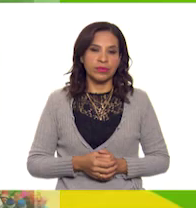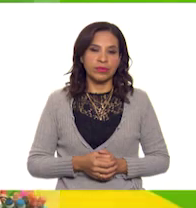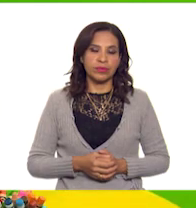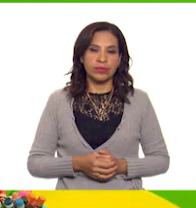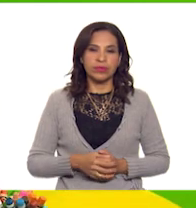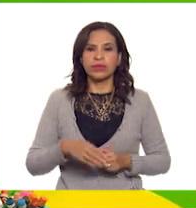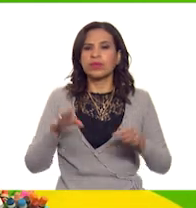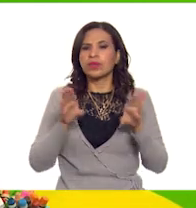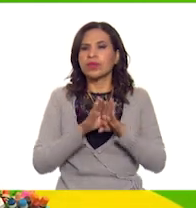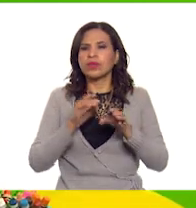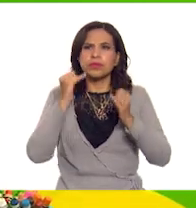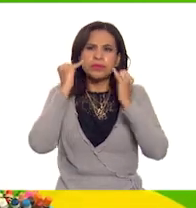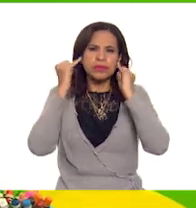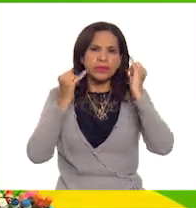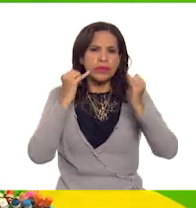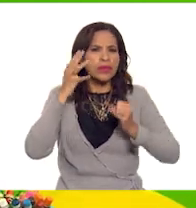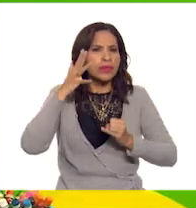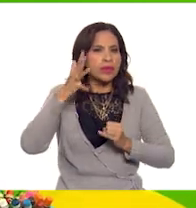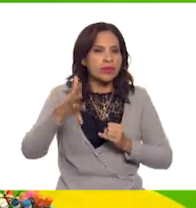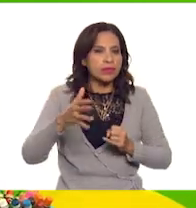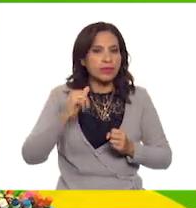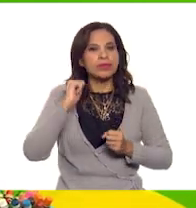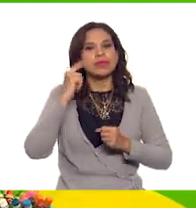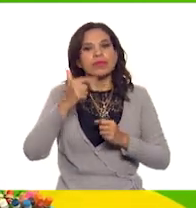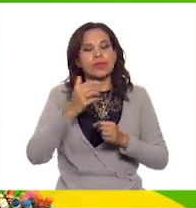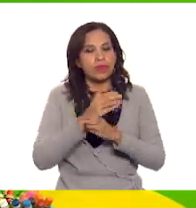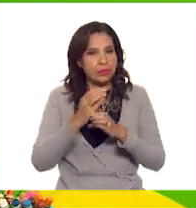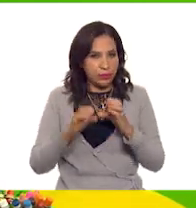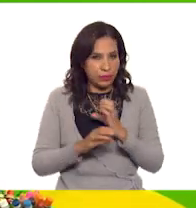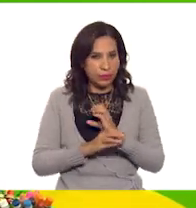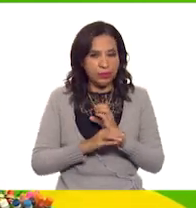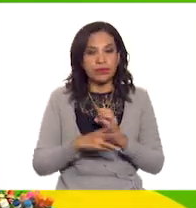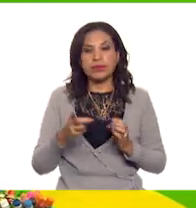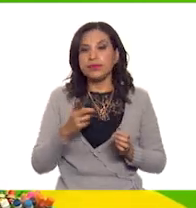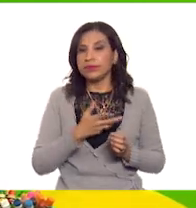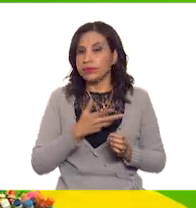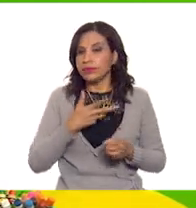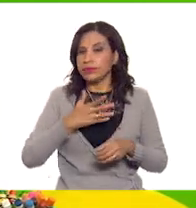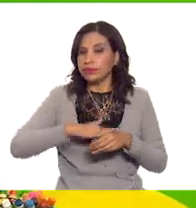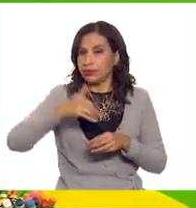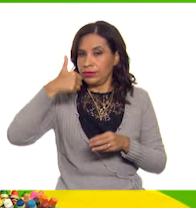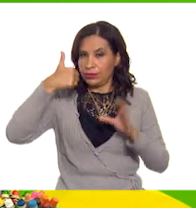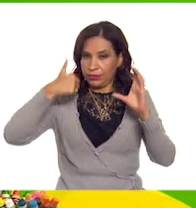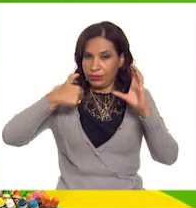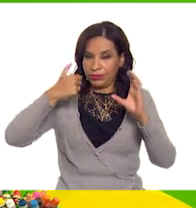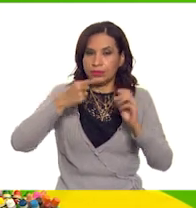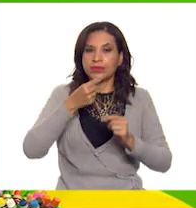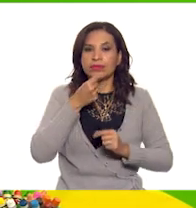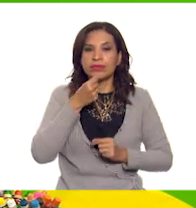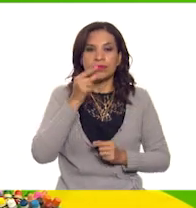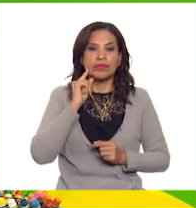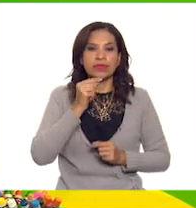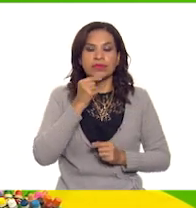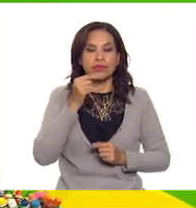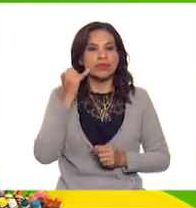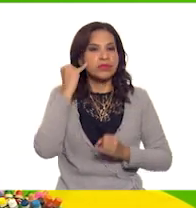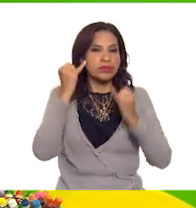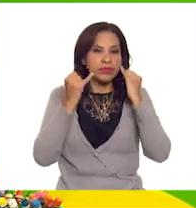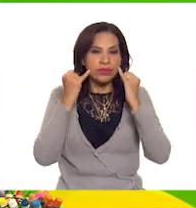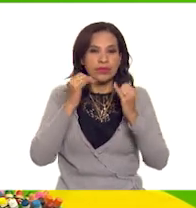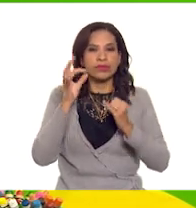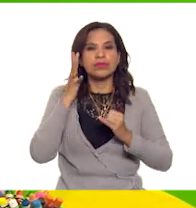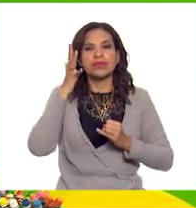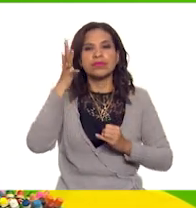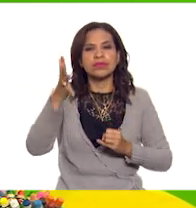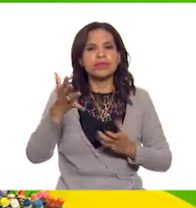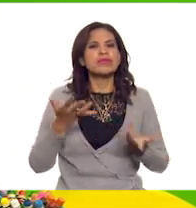Hablando de cómo nos imaginamos el futuro y algunos objetos, tenemos más fotografías de niñas y niños que se imaginan lo que